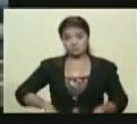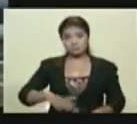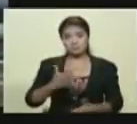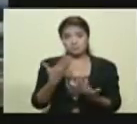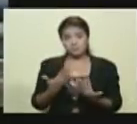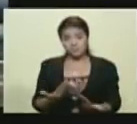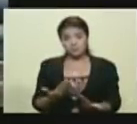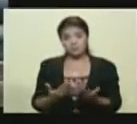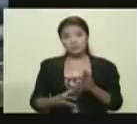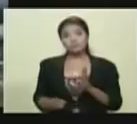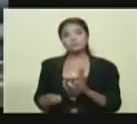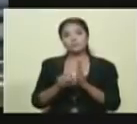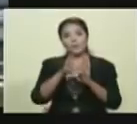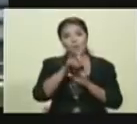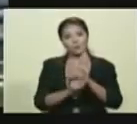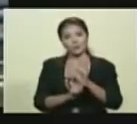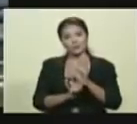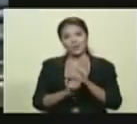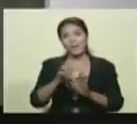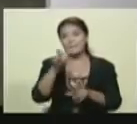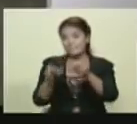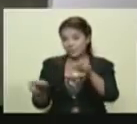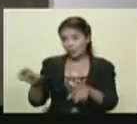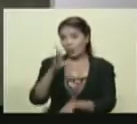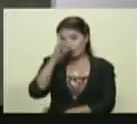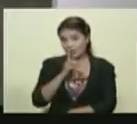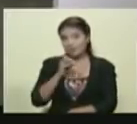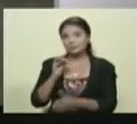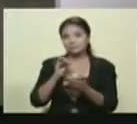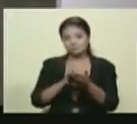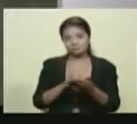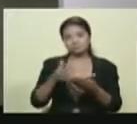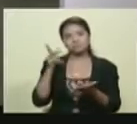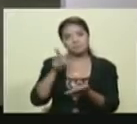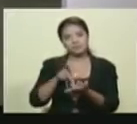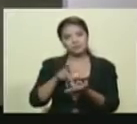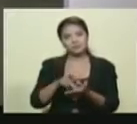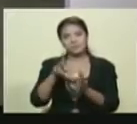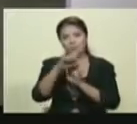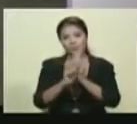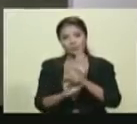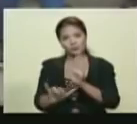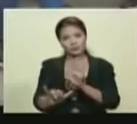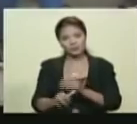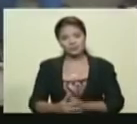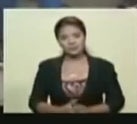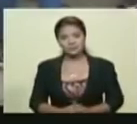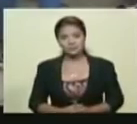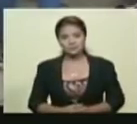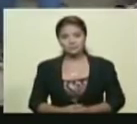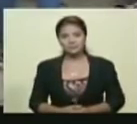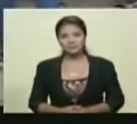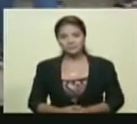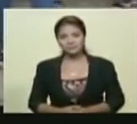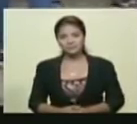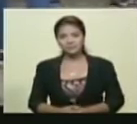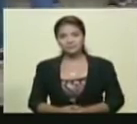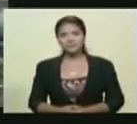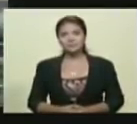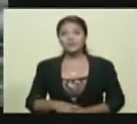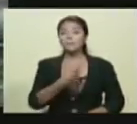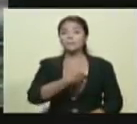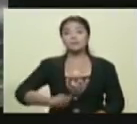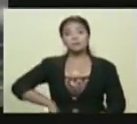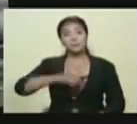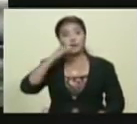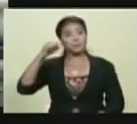la constituyente, personas con discapacidad que me van a representar como debe ser. El presidente Nicolás